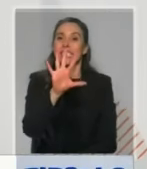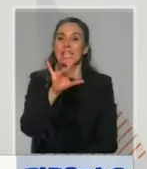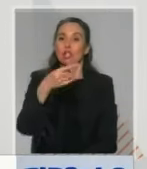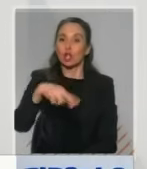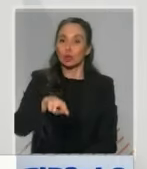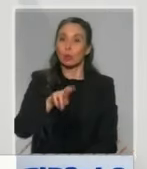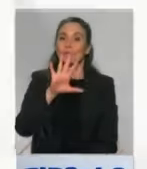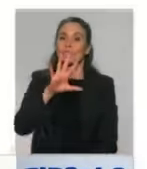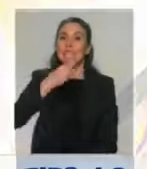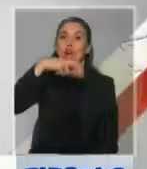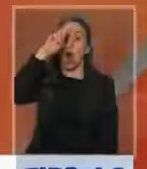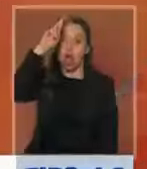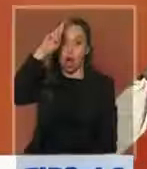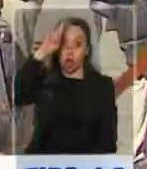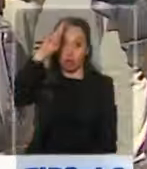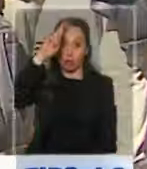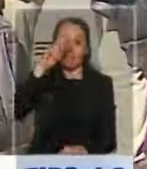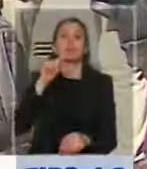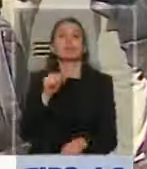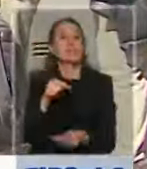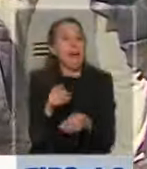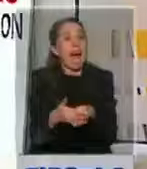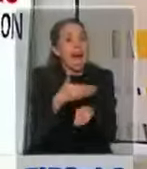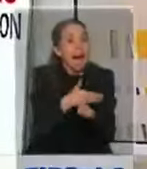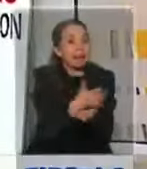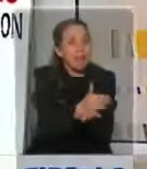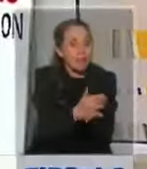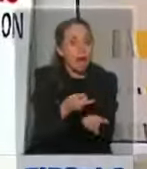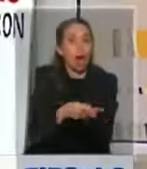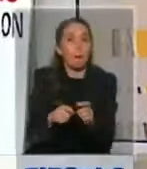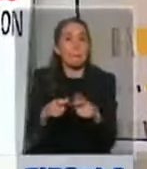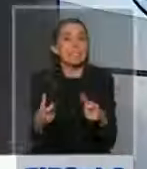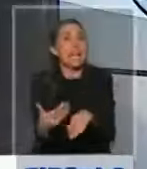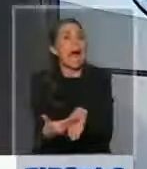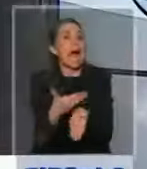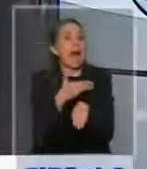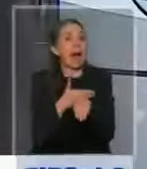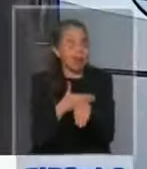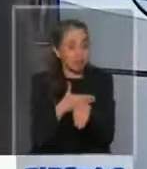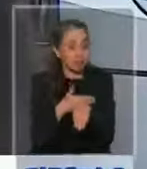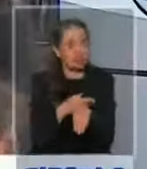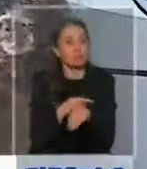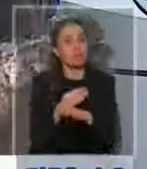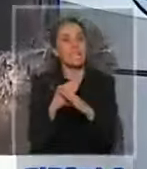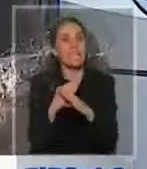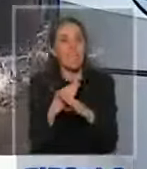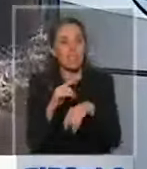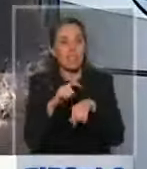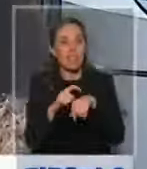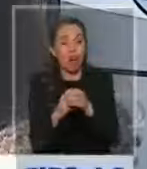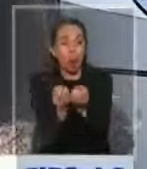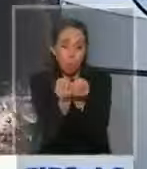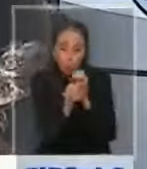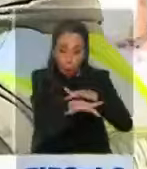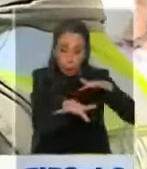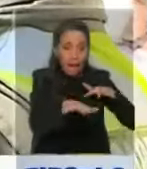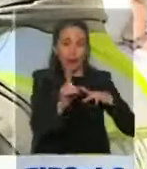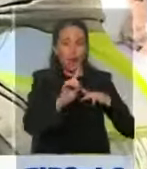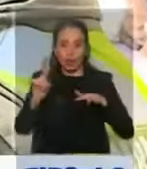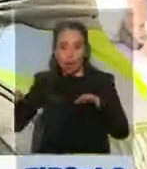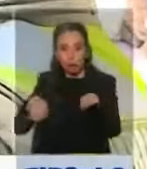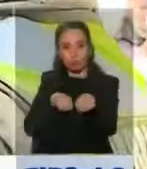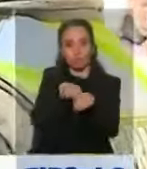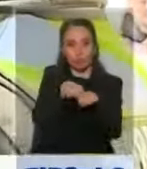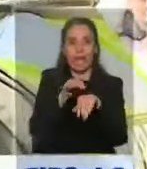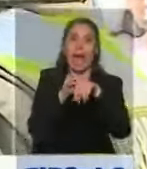y 5 Norte. Planificar el viaje, comprar pasajes con anticipación y evitar los horarios de congestión son parte de las